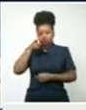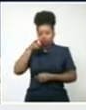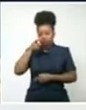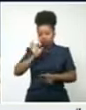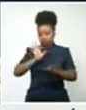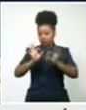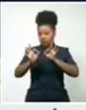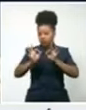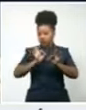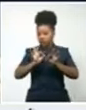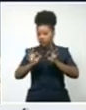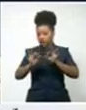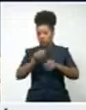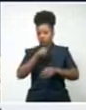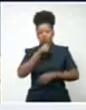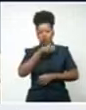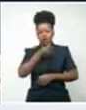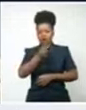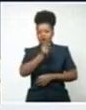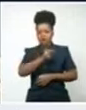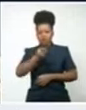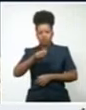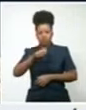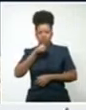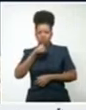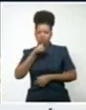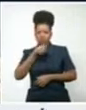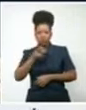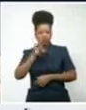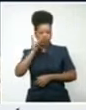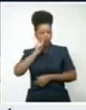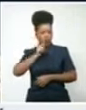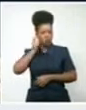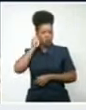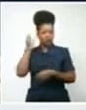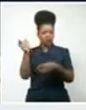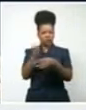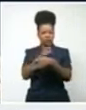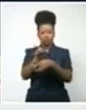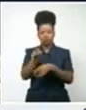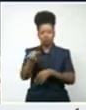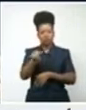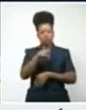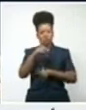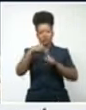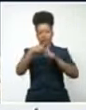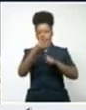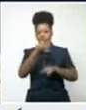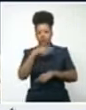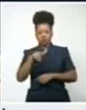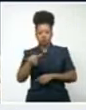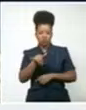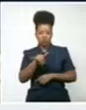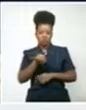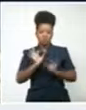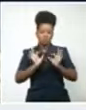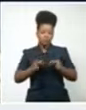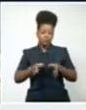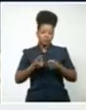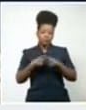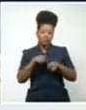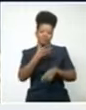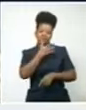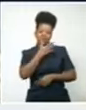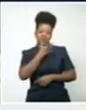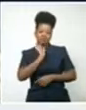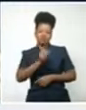de cualquier persona en Cuba no tiene diferenciación ni de sexo ni de nada, es el mismo. Pero parece ser que sí,